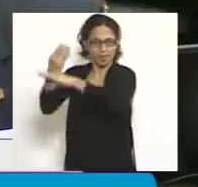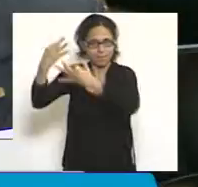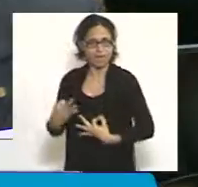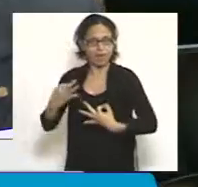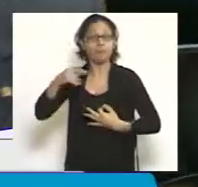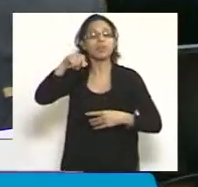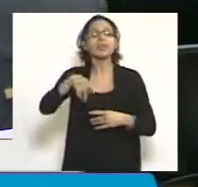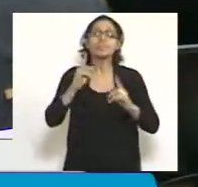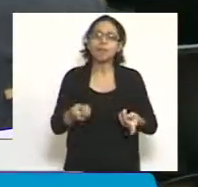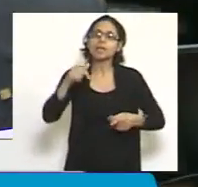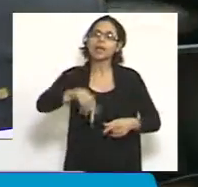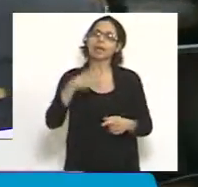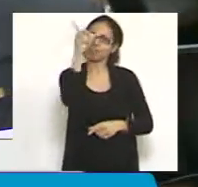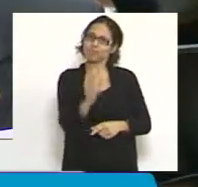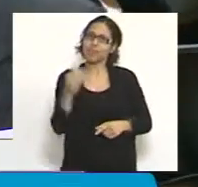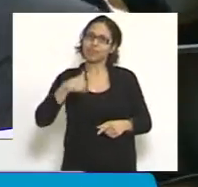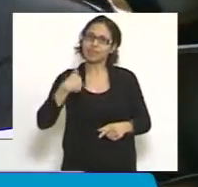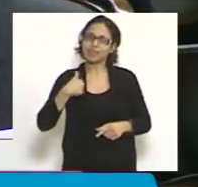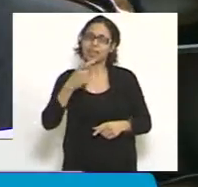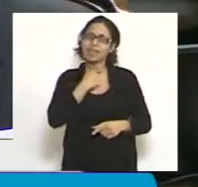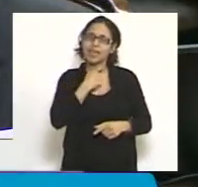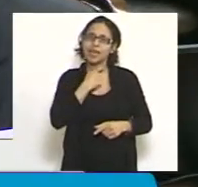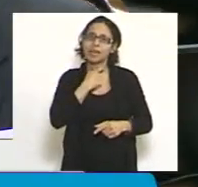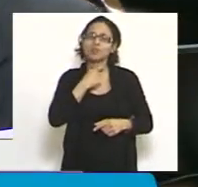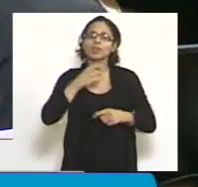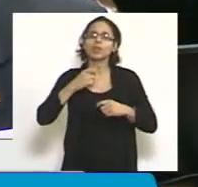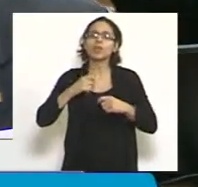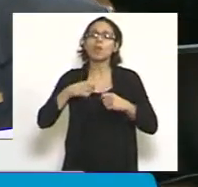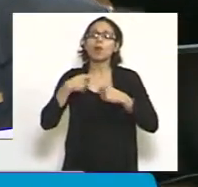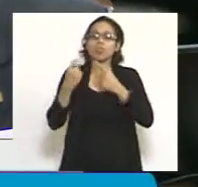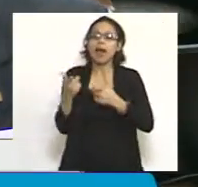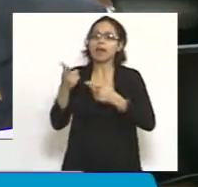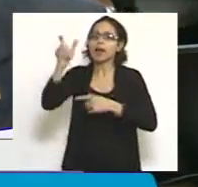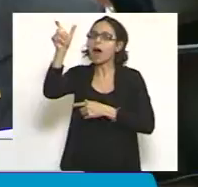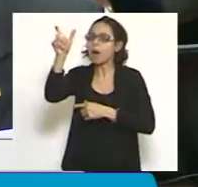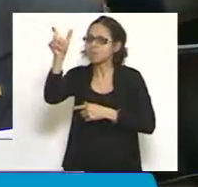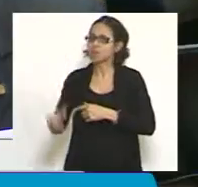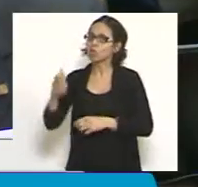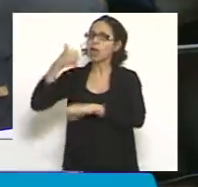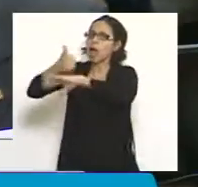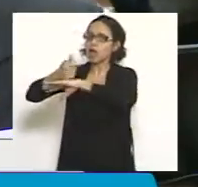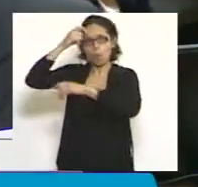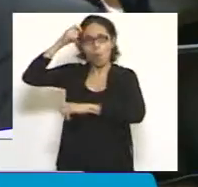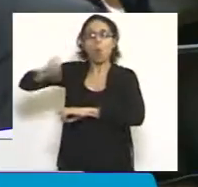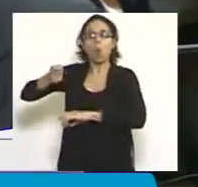la independencia de poderes, inviste de ciertas garantías a los jueces, como son la